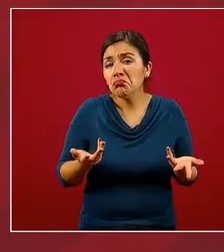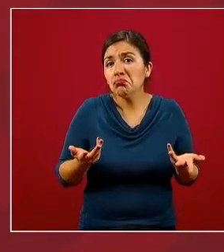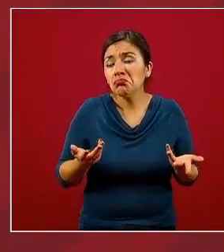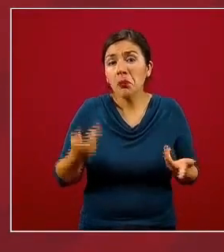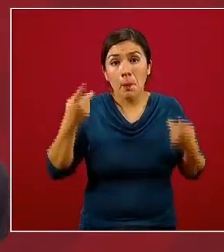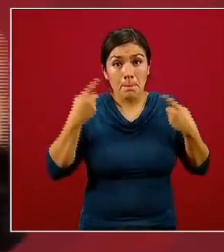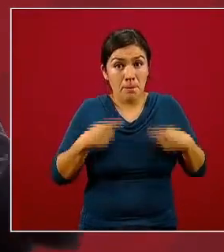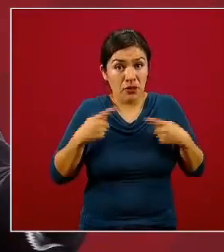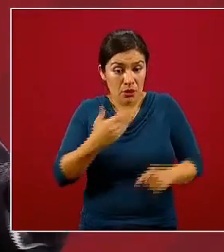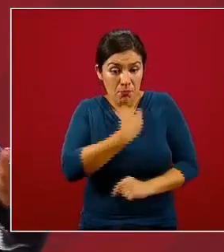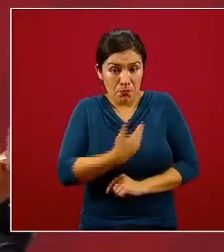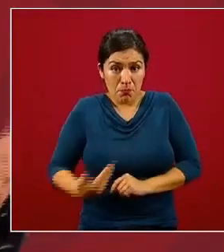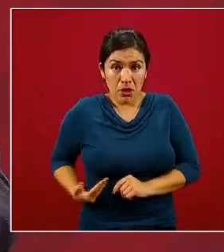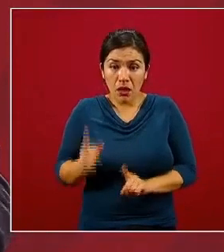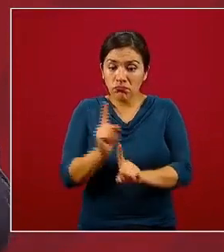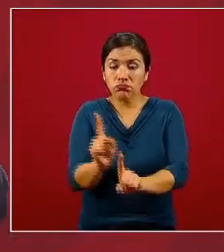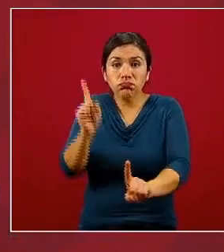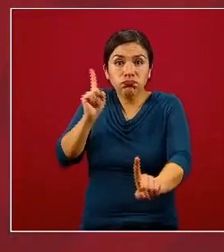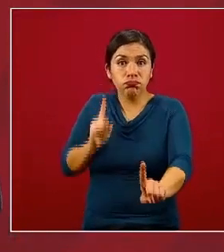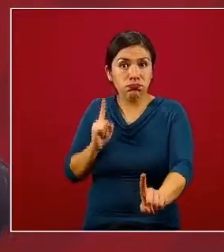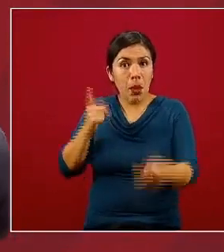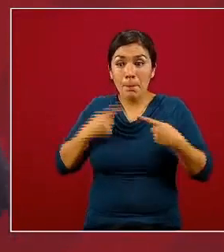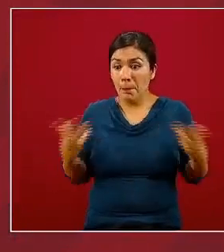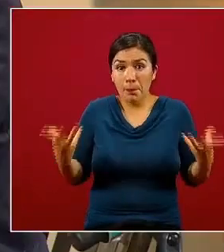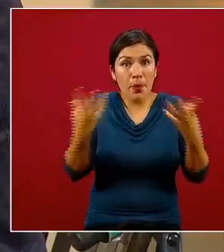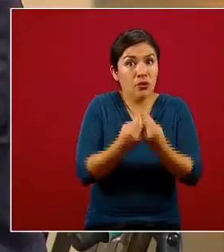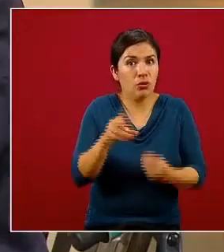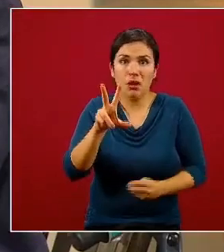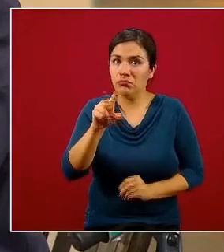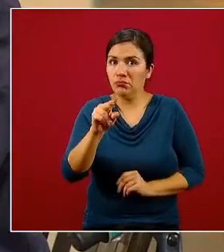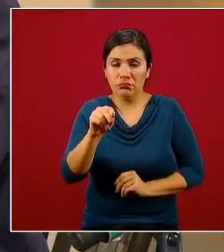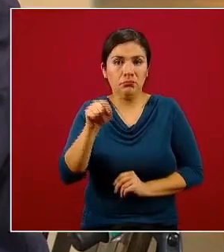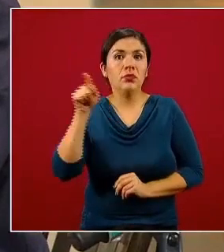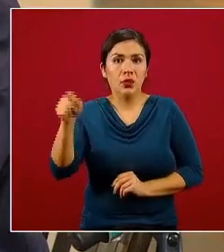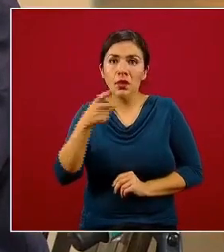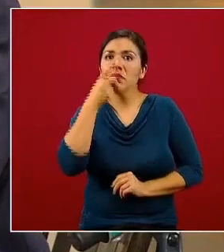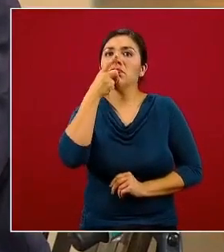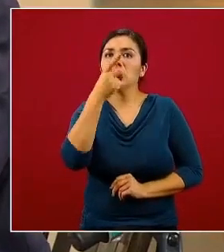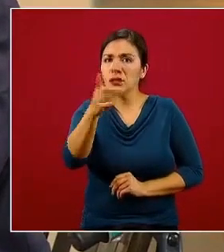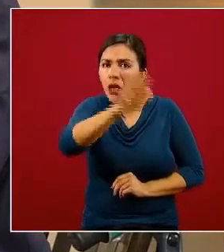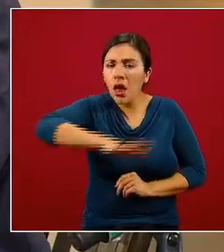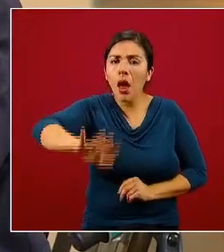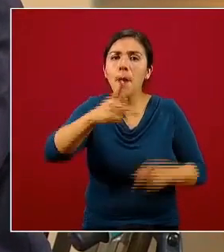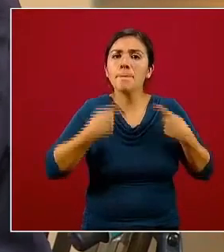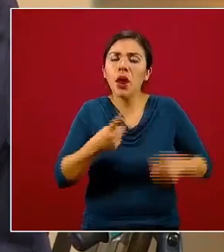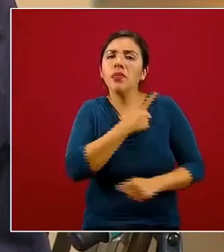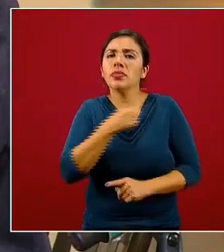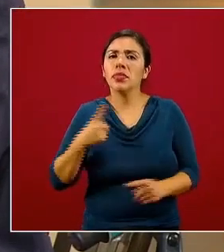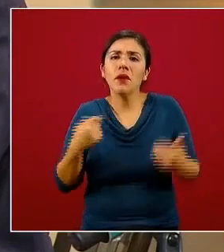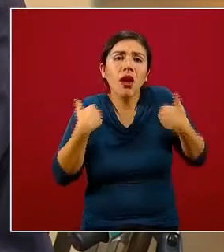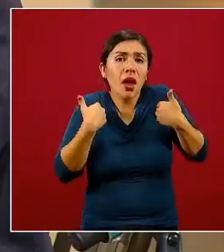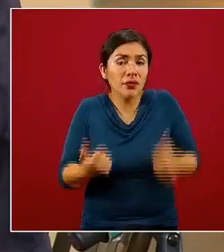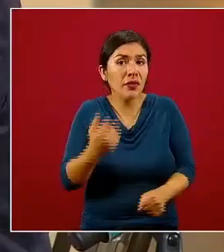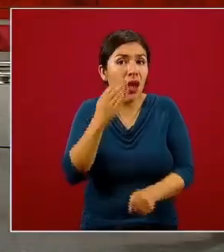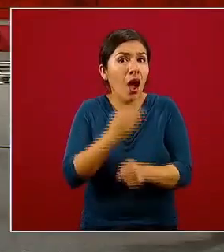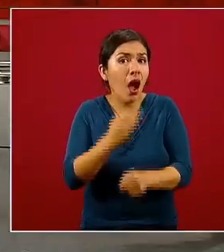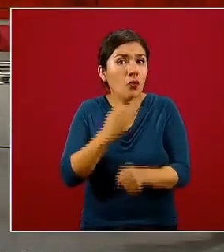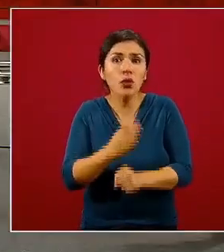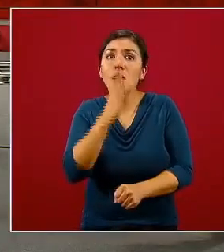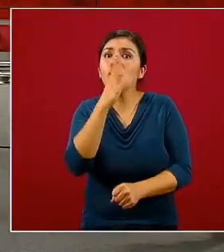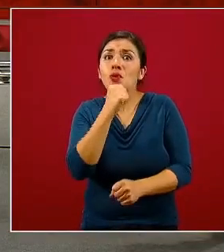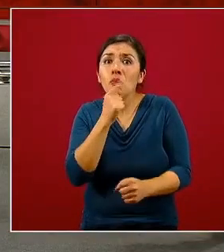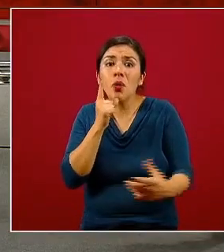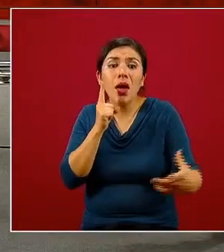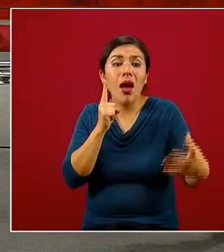él mismo va a estar apartado de la gente, y él ha pedido al pueblo de México que comprendan que en este momento no se